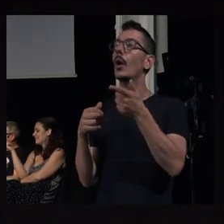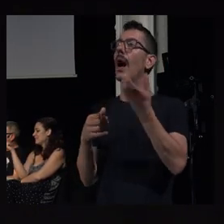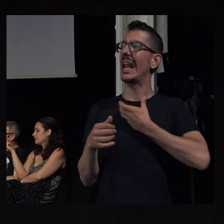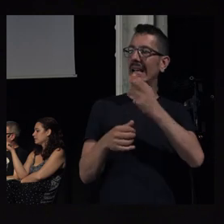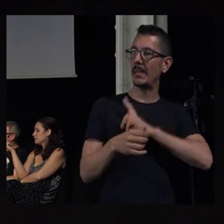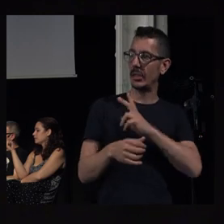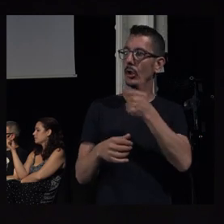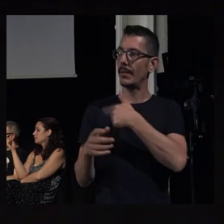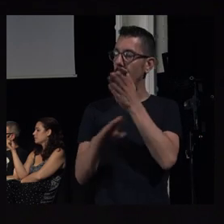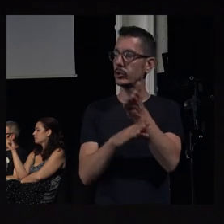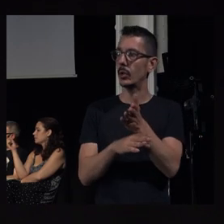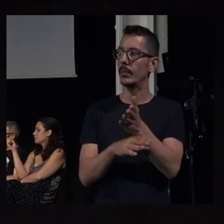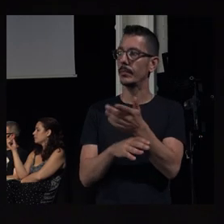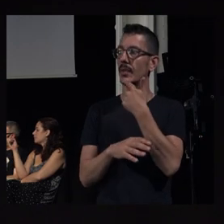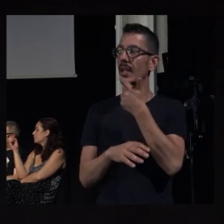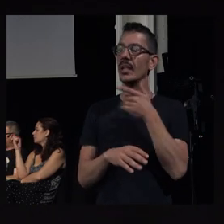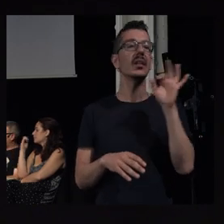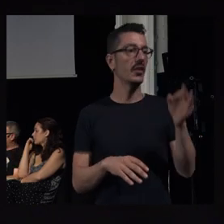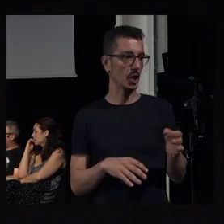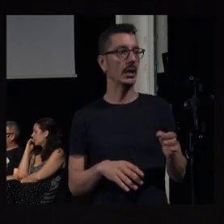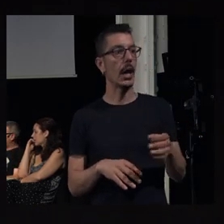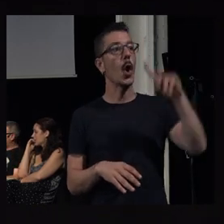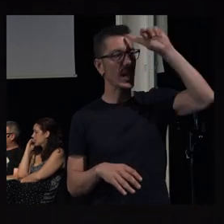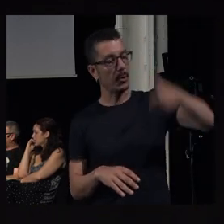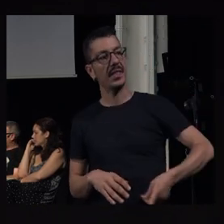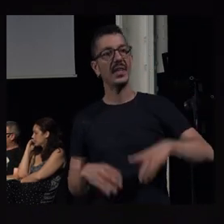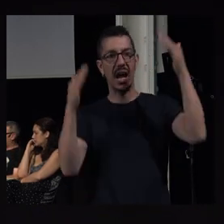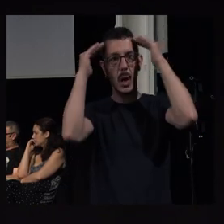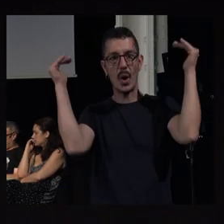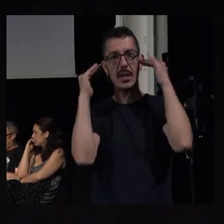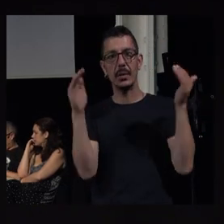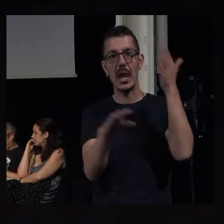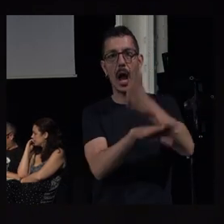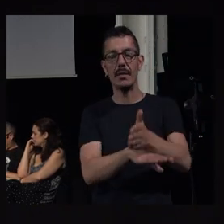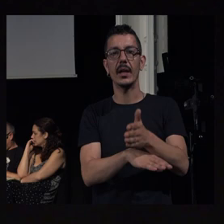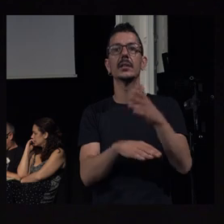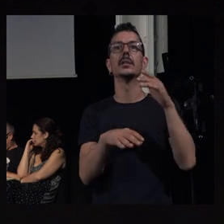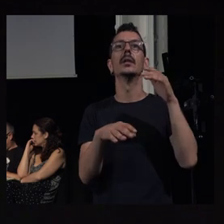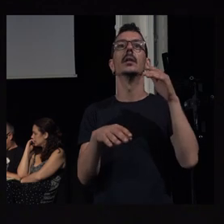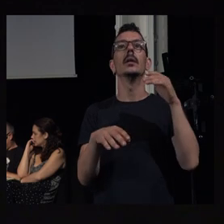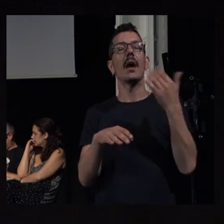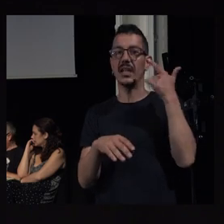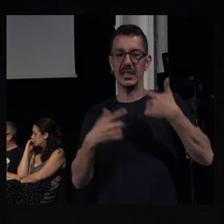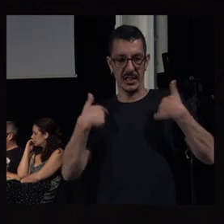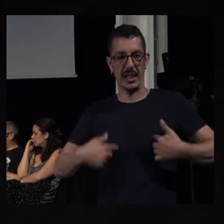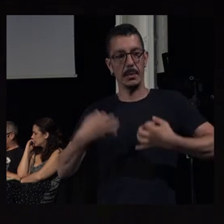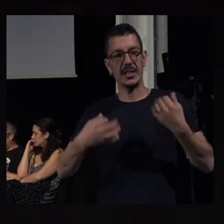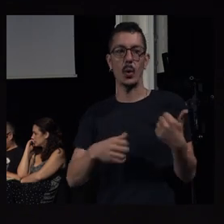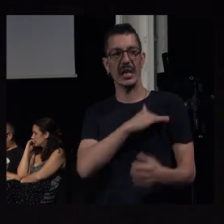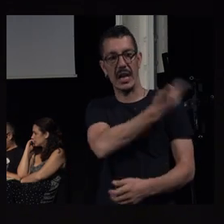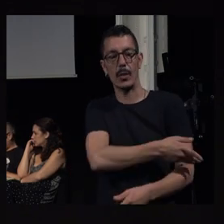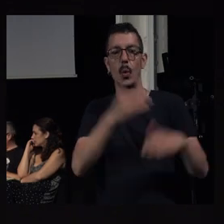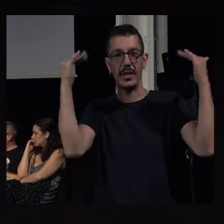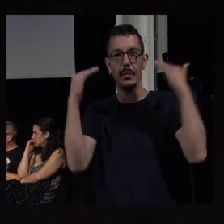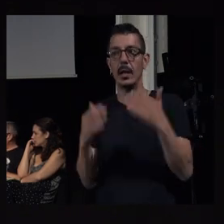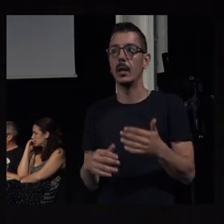alcalde, y me dice, claro, y dile también que a ver si puedes ir con la Policía Nacional y la Guardia Civil para ver si así se van a sentir más seguras, ¿no? Y entonces le digo, ¿y esto qué